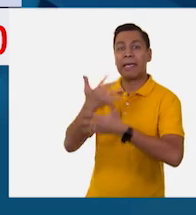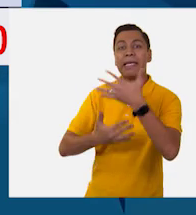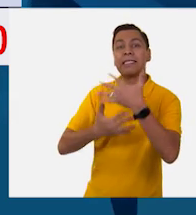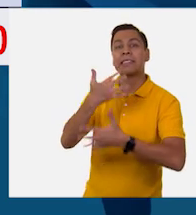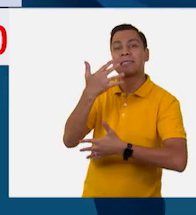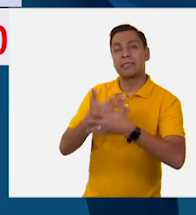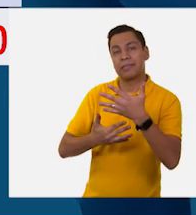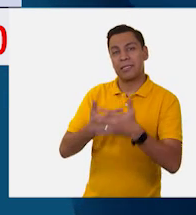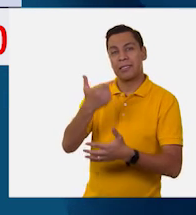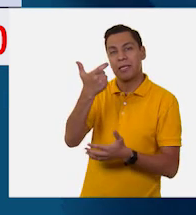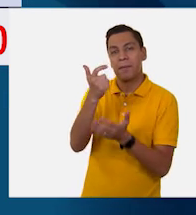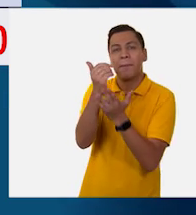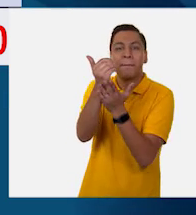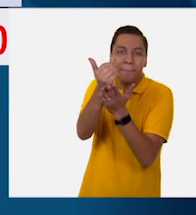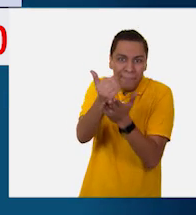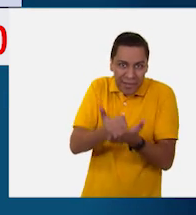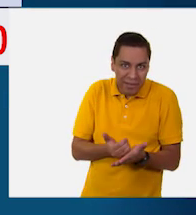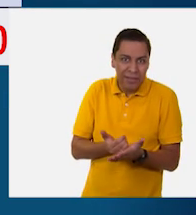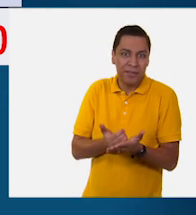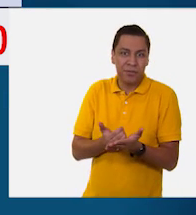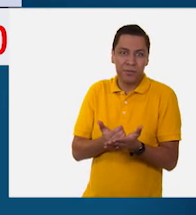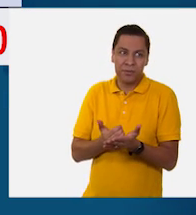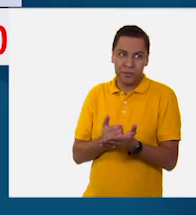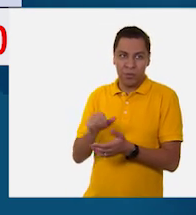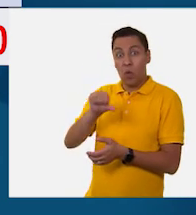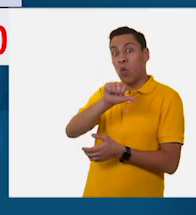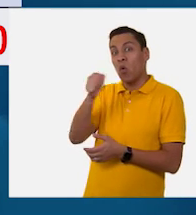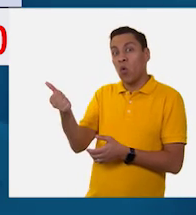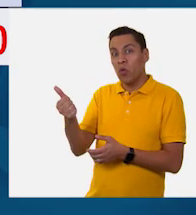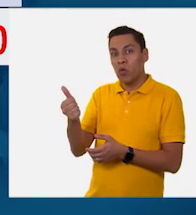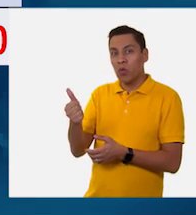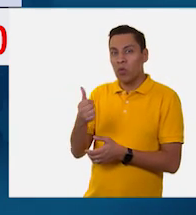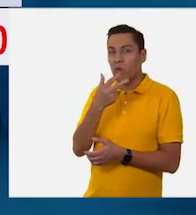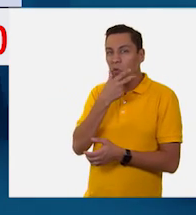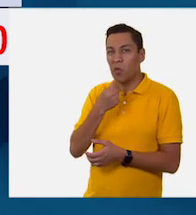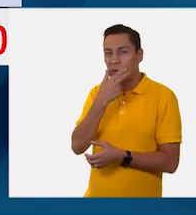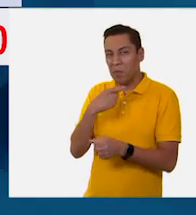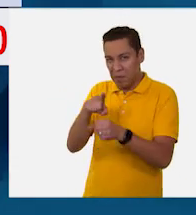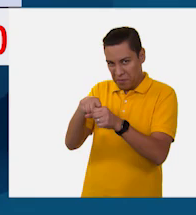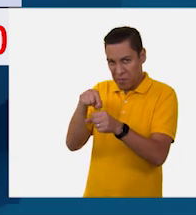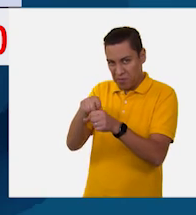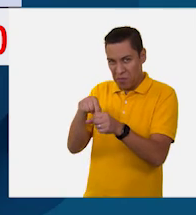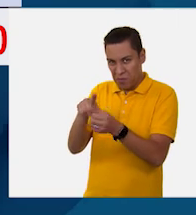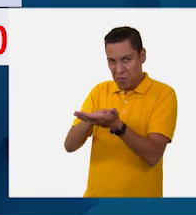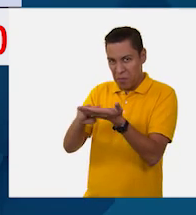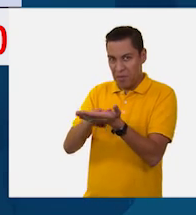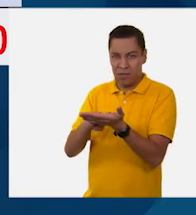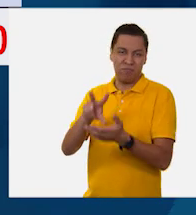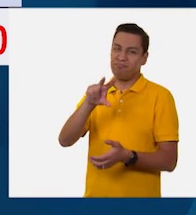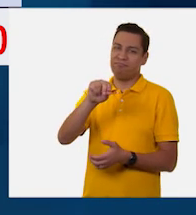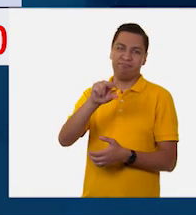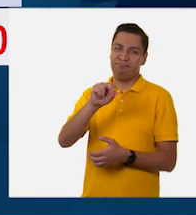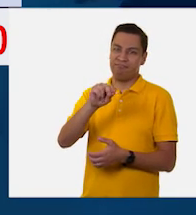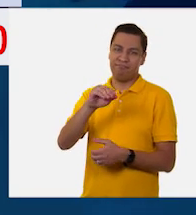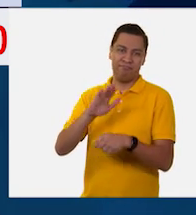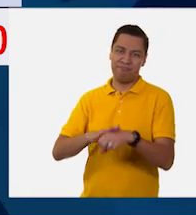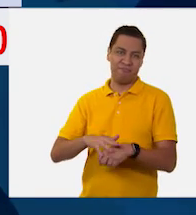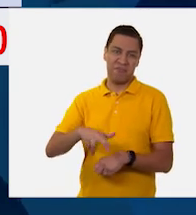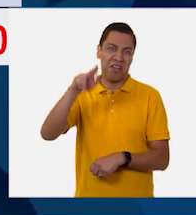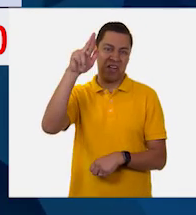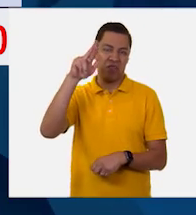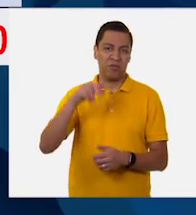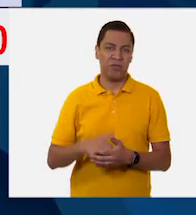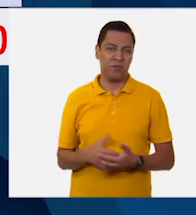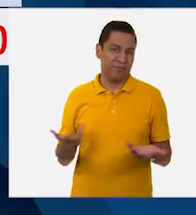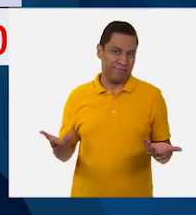descontarán 15 pesos. Por eso conviene comprar en la tienda de Doña Patty, porque el descuento es mucho mayor.